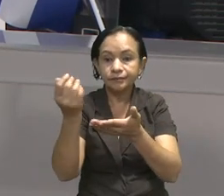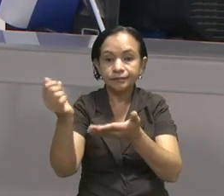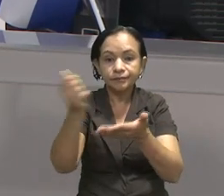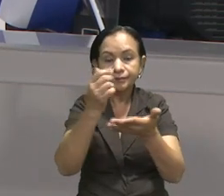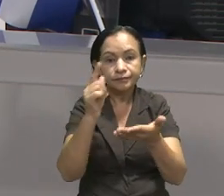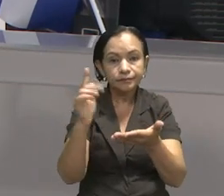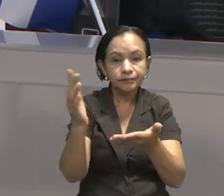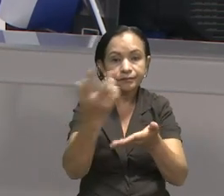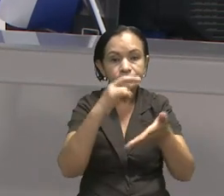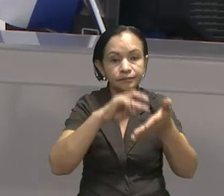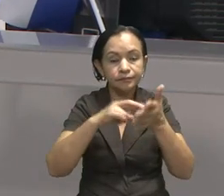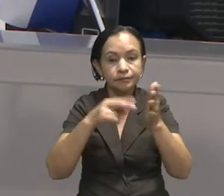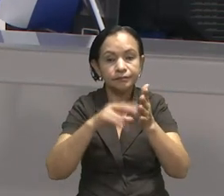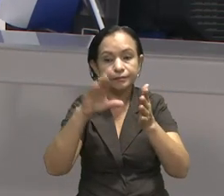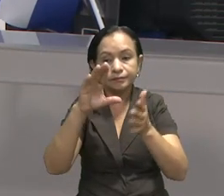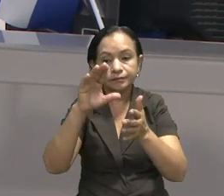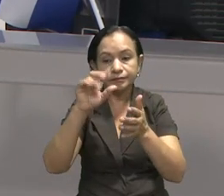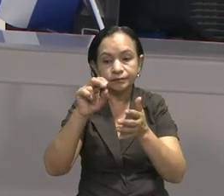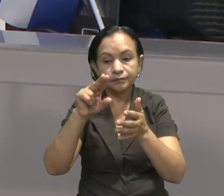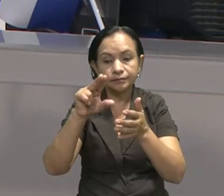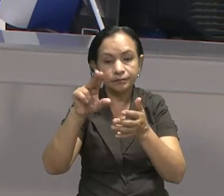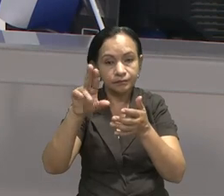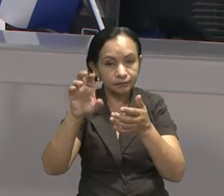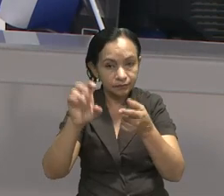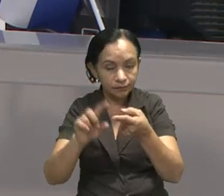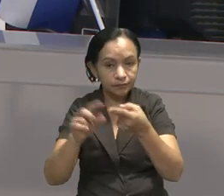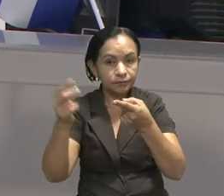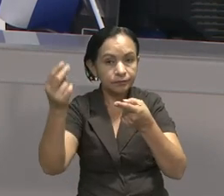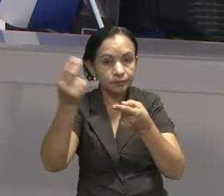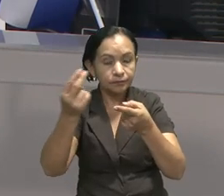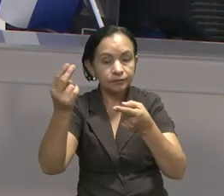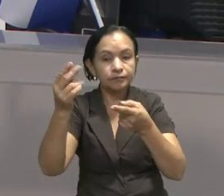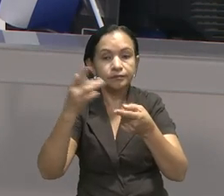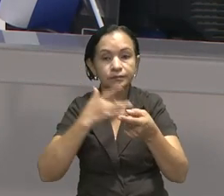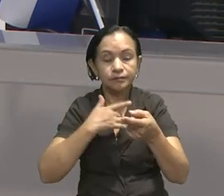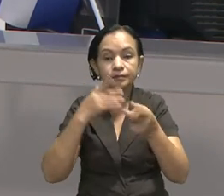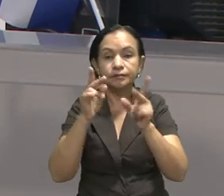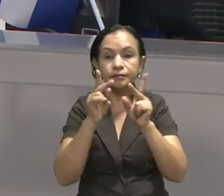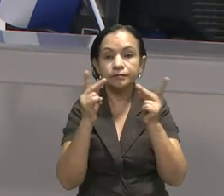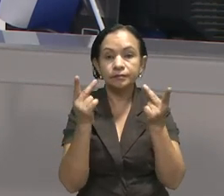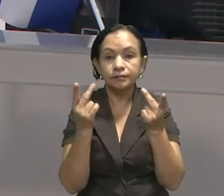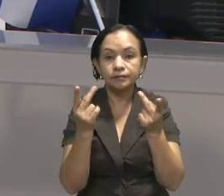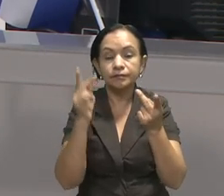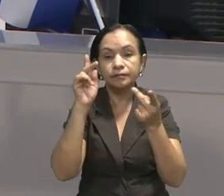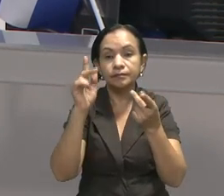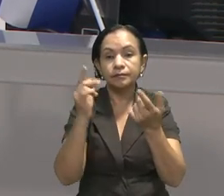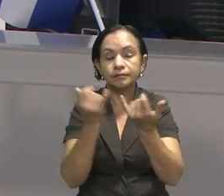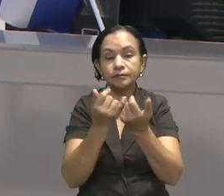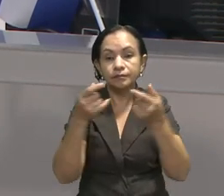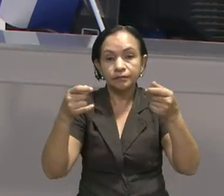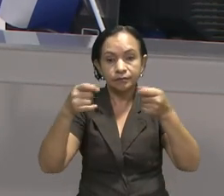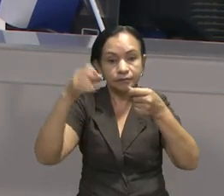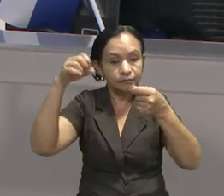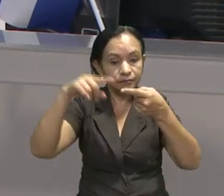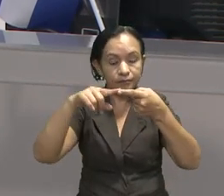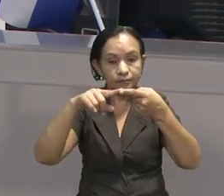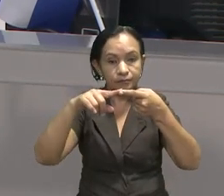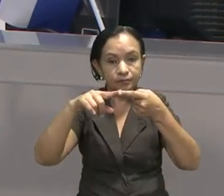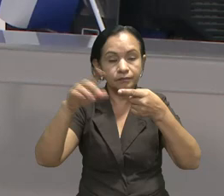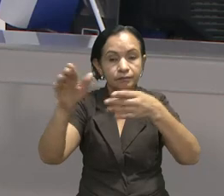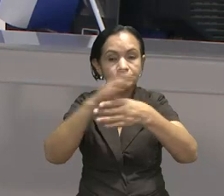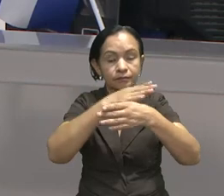por conceptos de cánones por asignación y uso de los recursos públicos del espectro radioeléctrico y